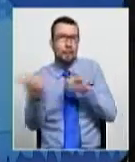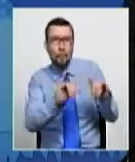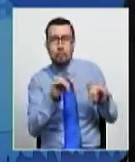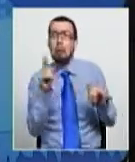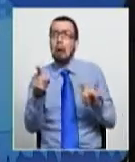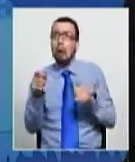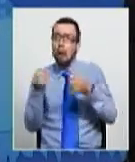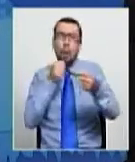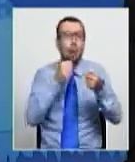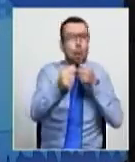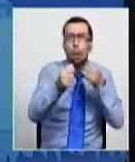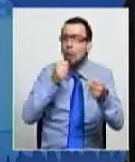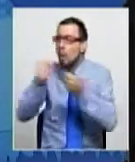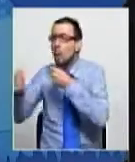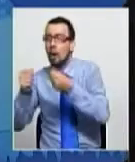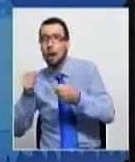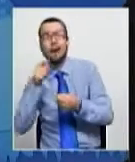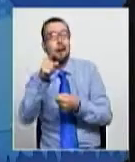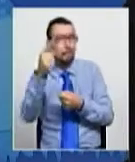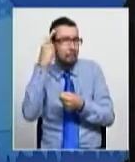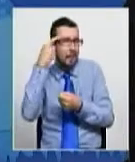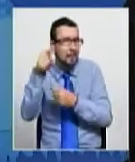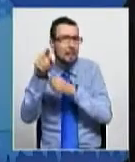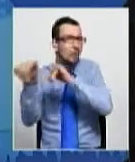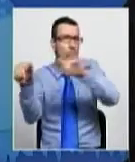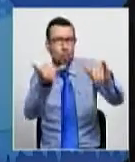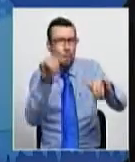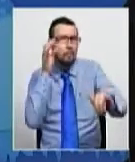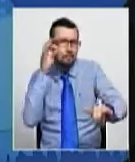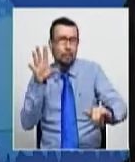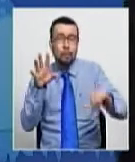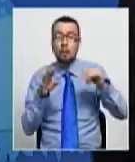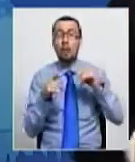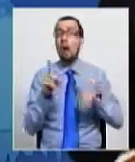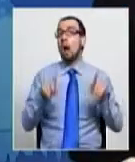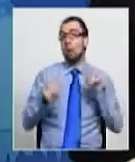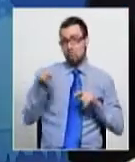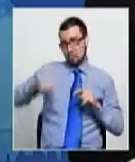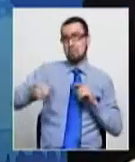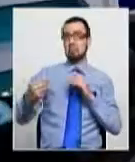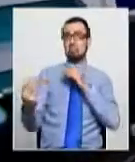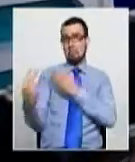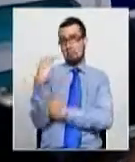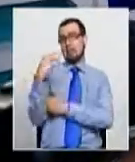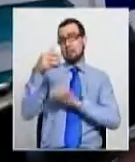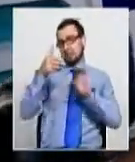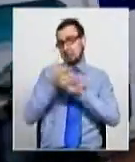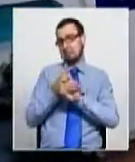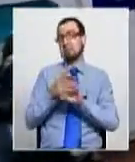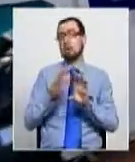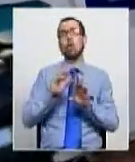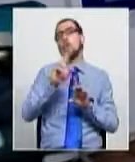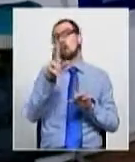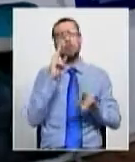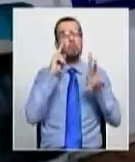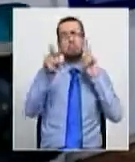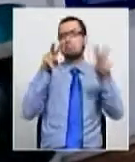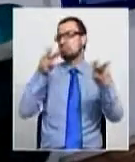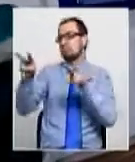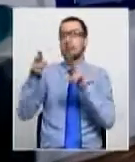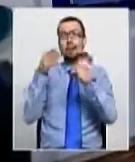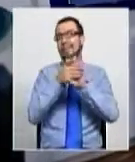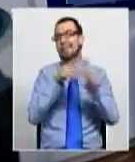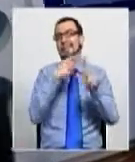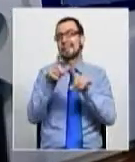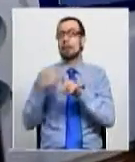que viven en nuestra región prime en nuestra televisión y obviamente en otros canales como ustedes se dan cuenta son opiniones son puntos de vista